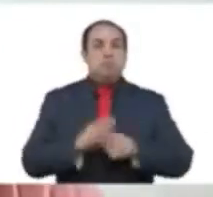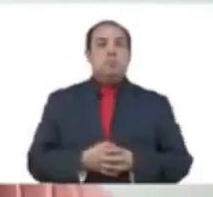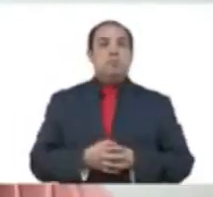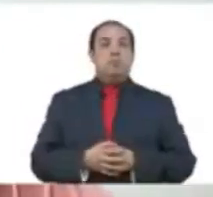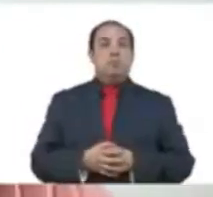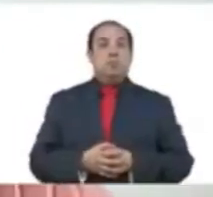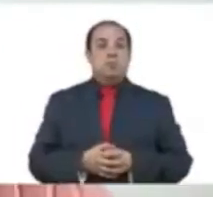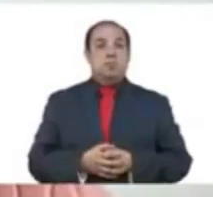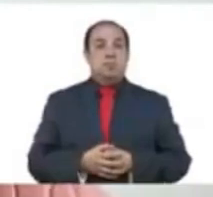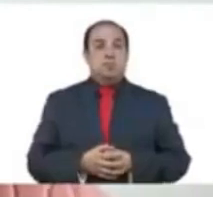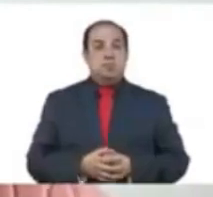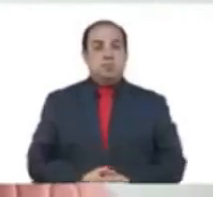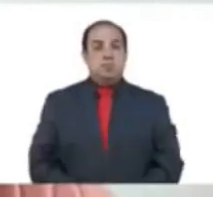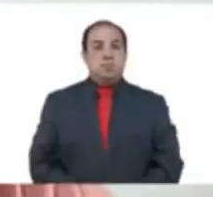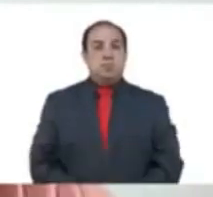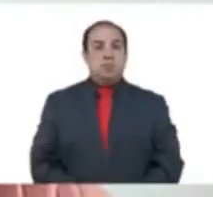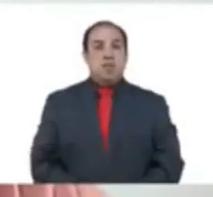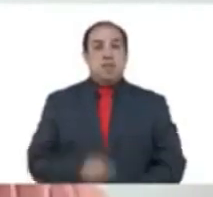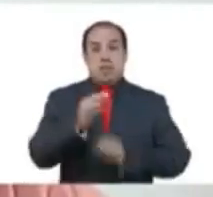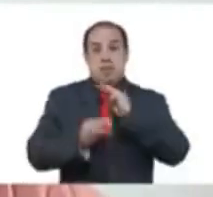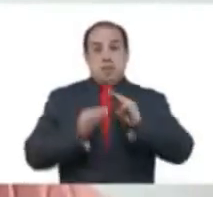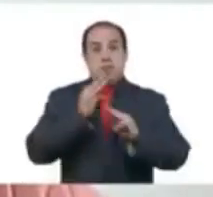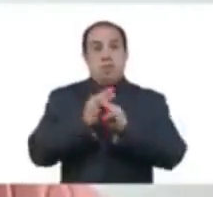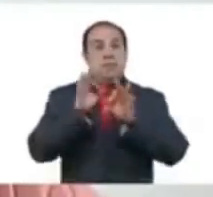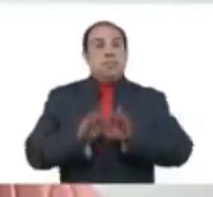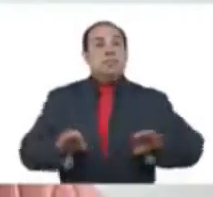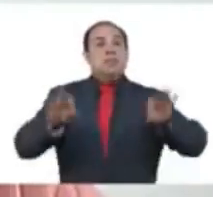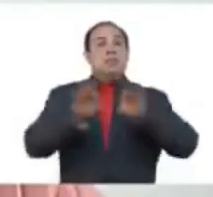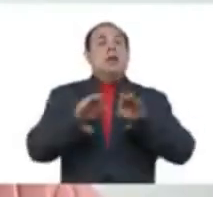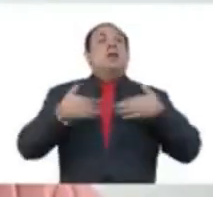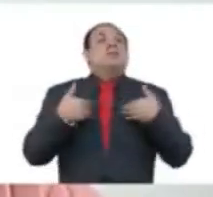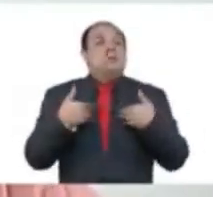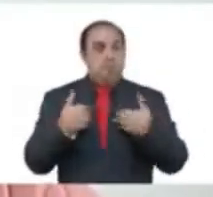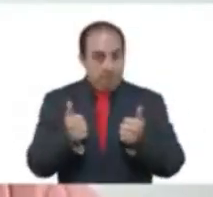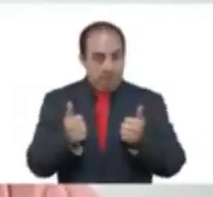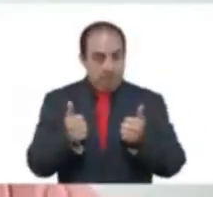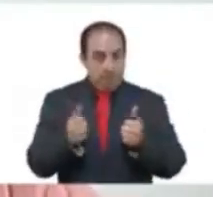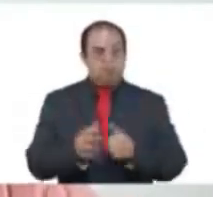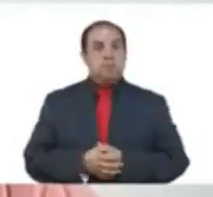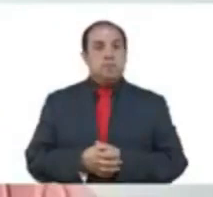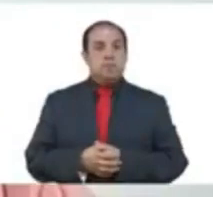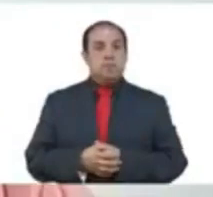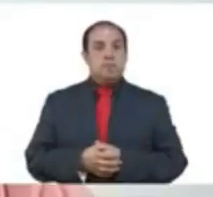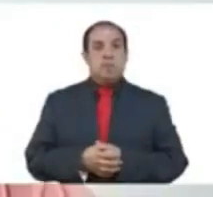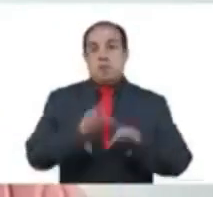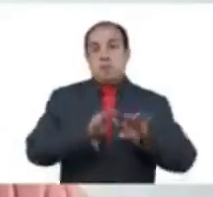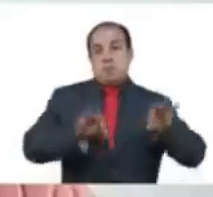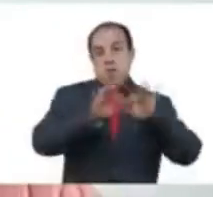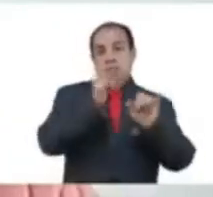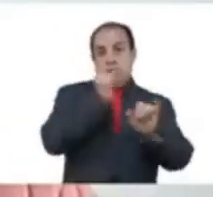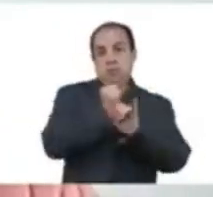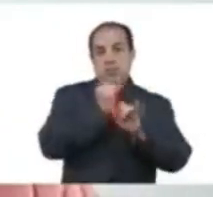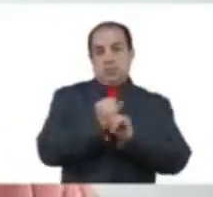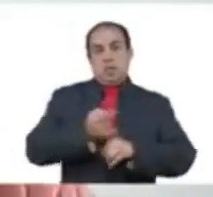pues es una tendencia en el mundo, digamos, para entenderlo así. Respondiendo a lo que comentaba al